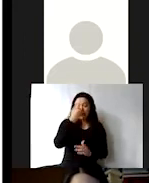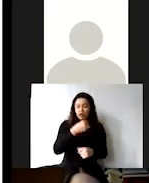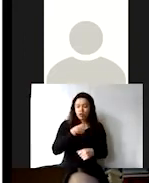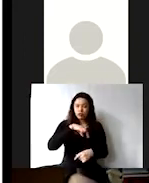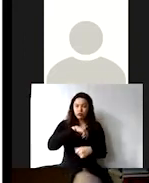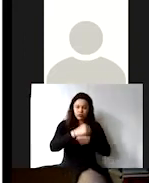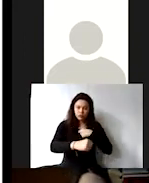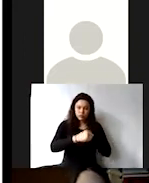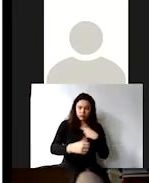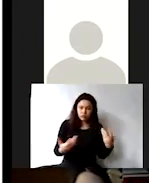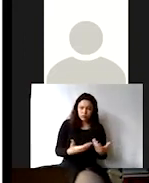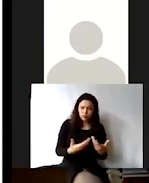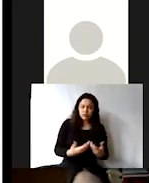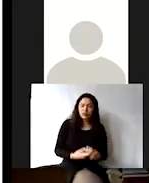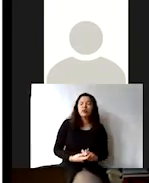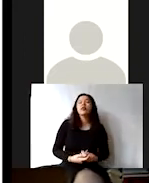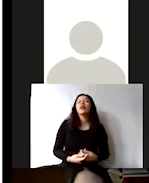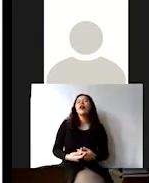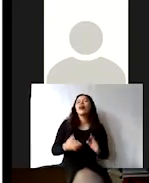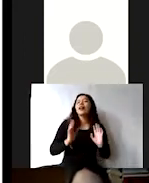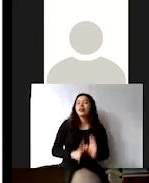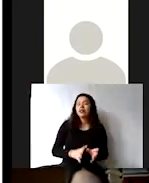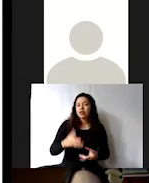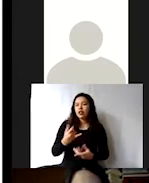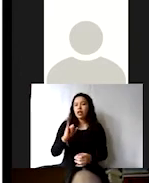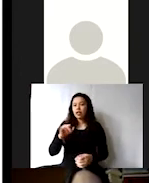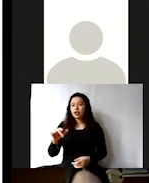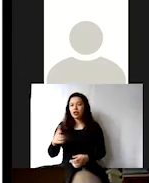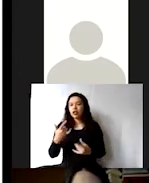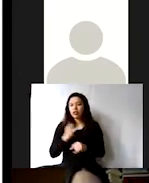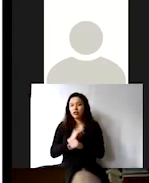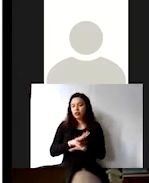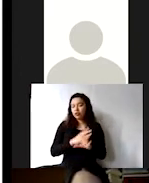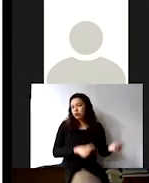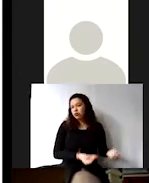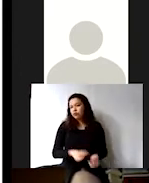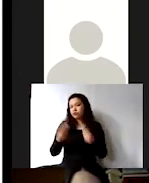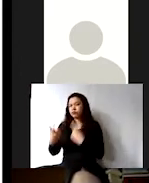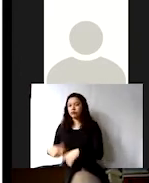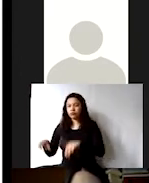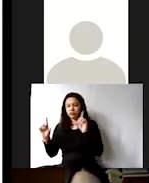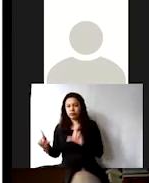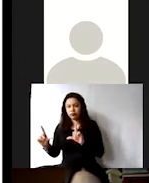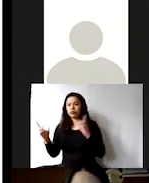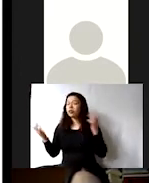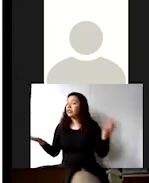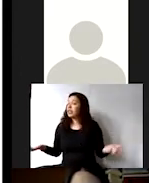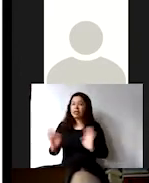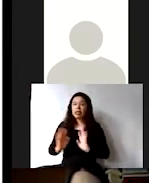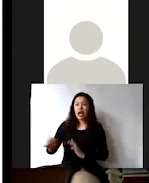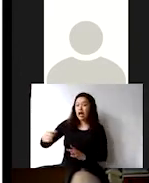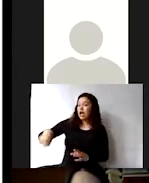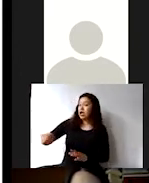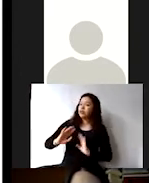realizamos. Entonces, todo esto ya está en plataforma del INEGI, pero ya ellos son los que,